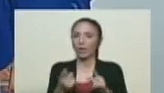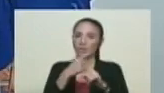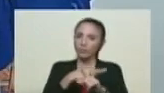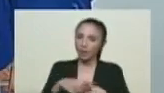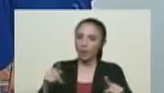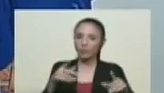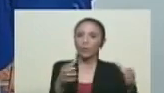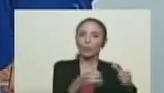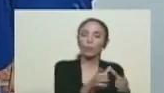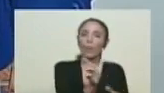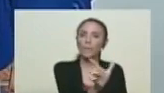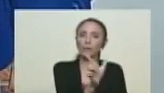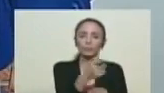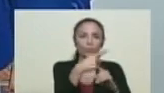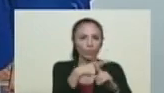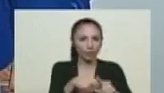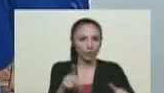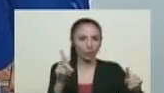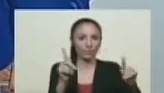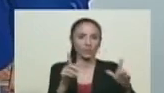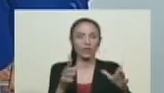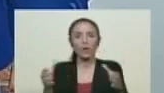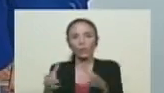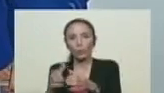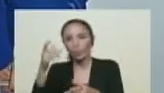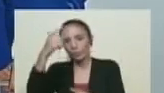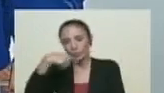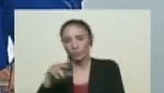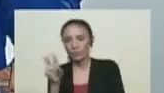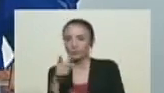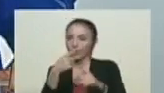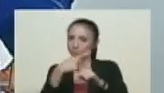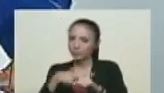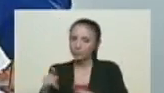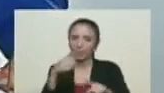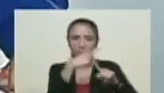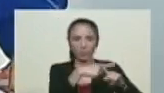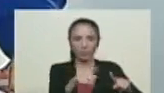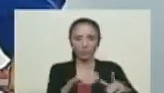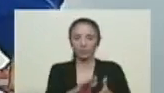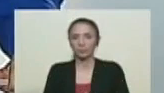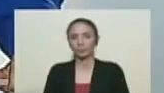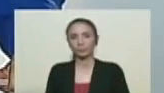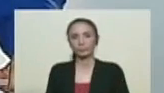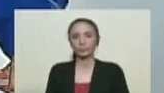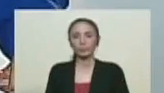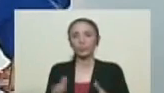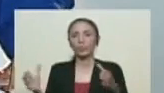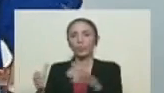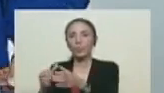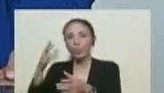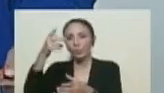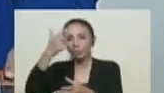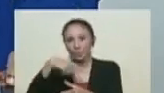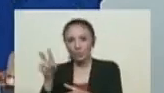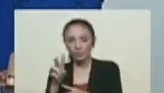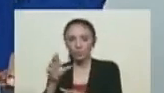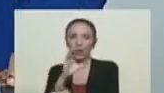político. Es un gran movimiento de movimientos sociales, culturales, de